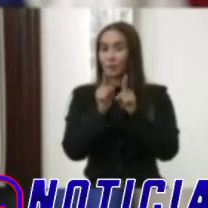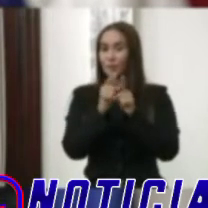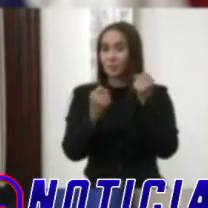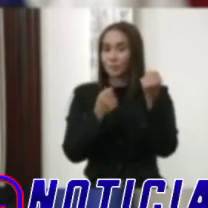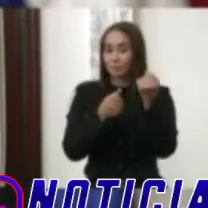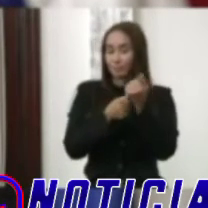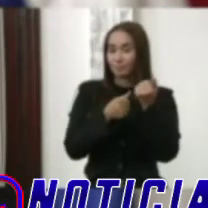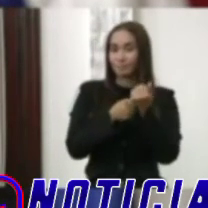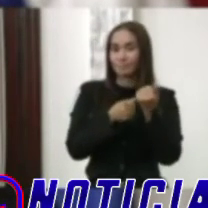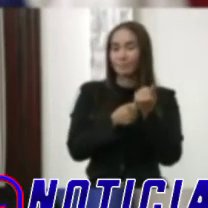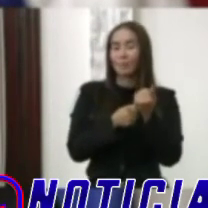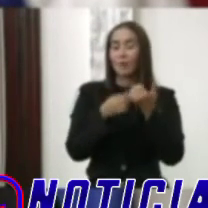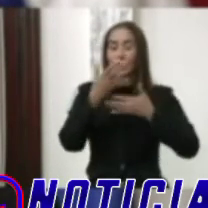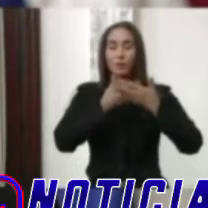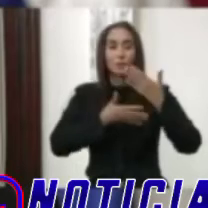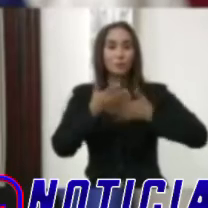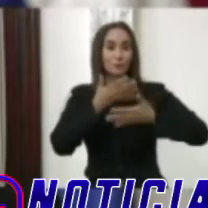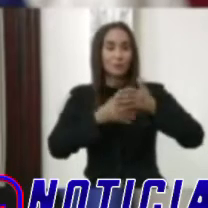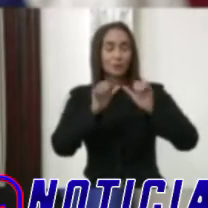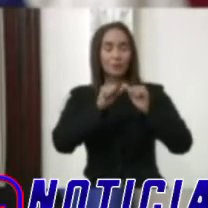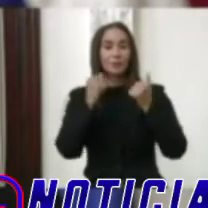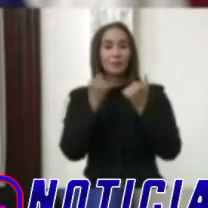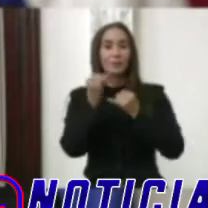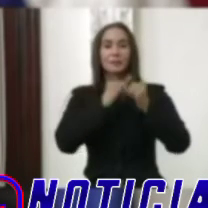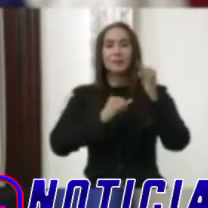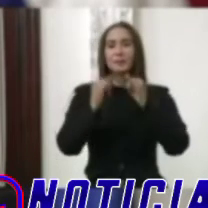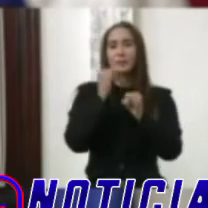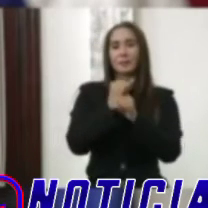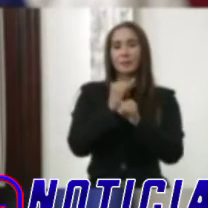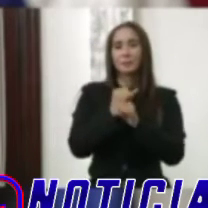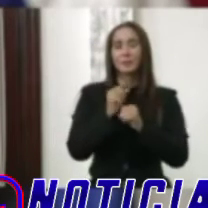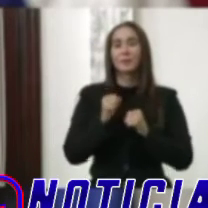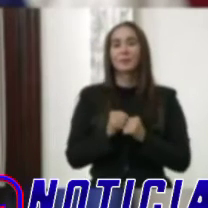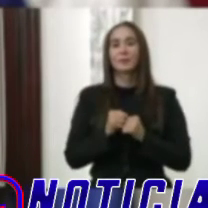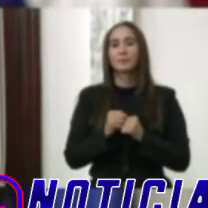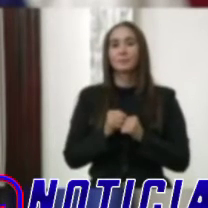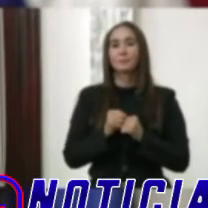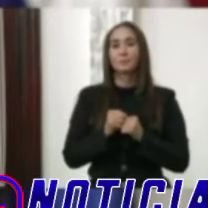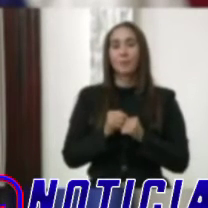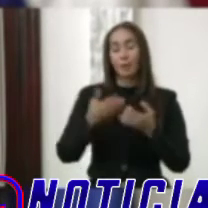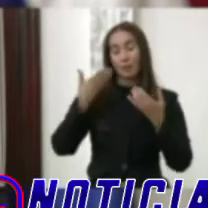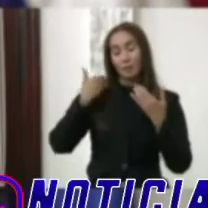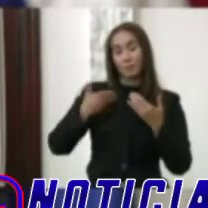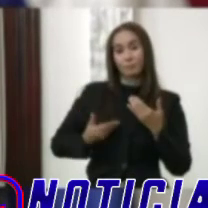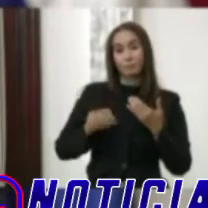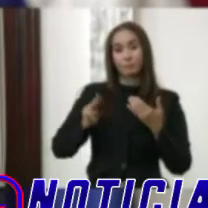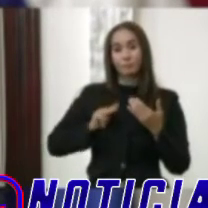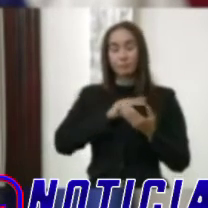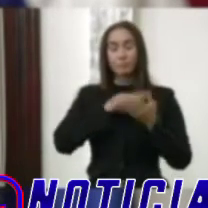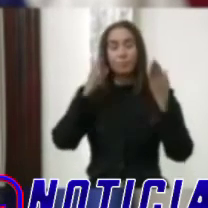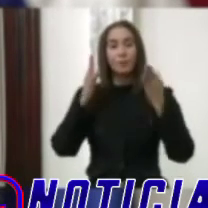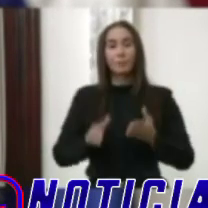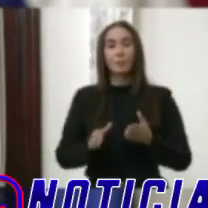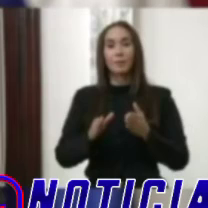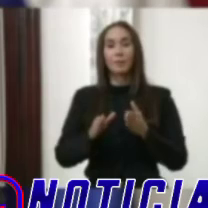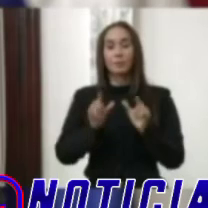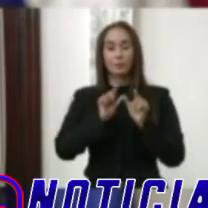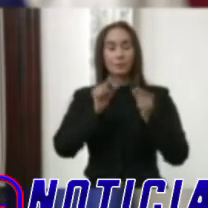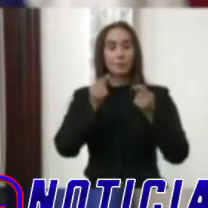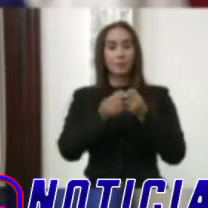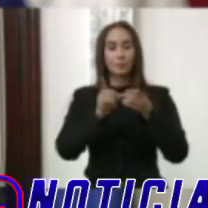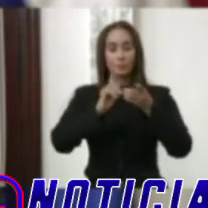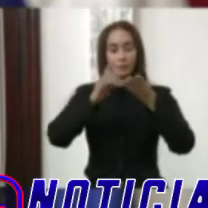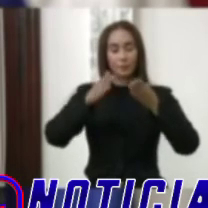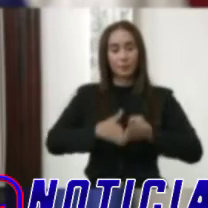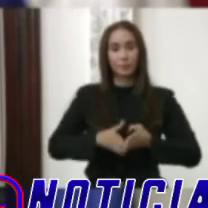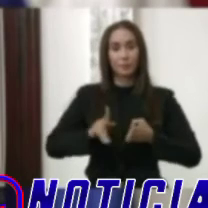la Sociedad Interamericana de Prensa. En mi condición de miembro de la Junta de Directores y